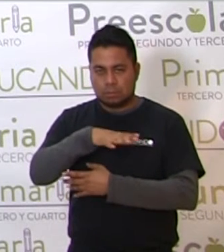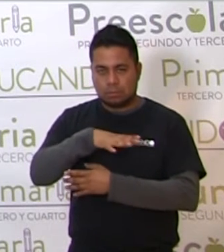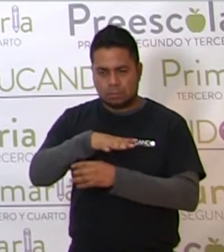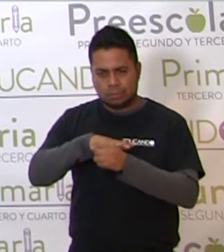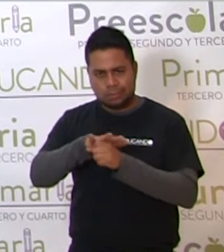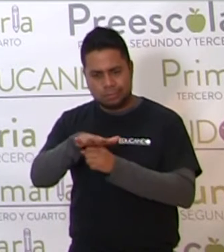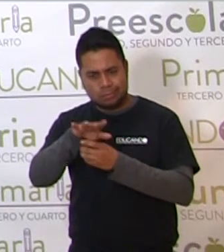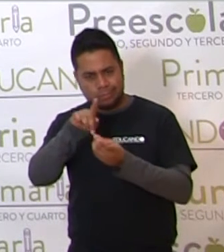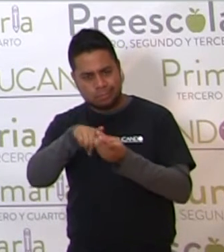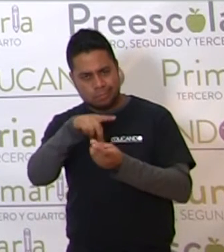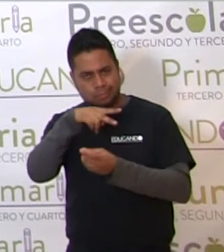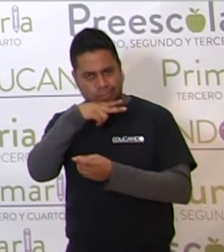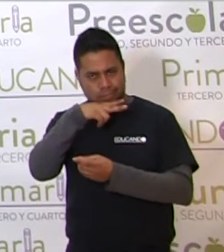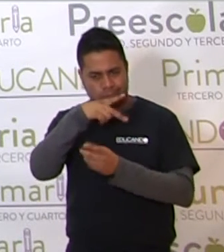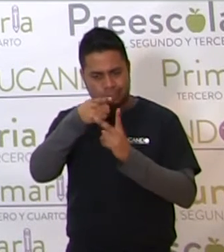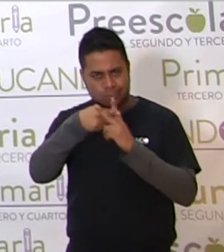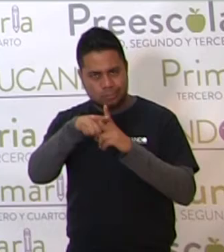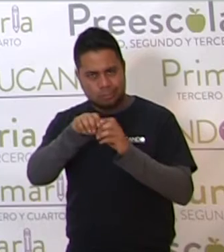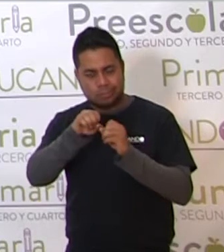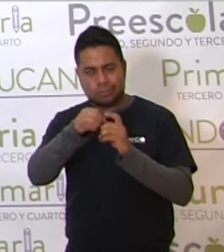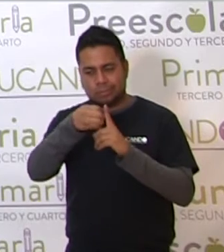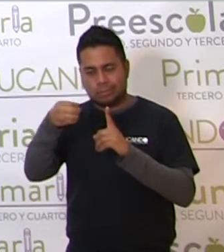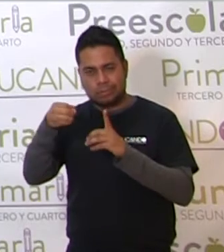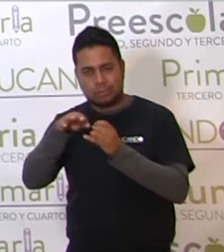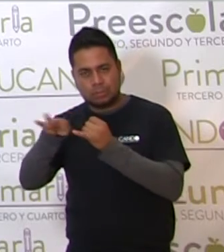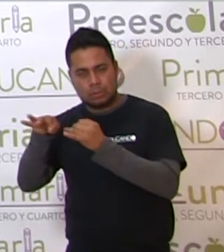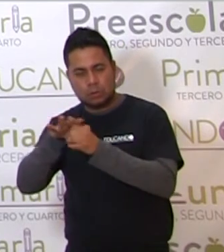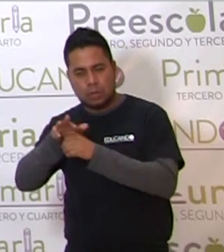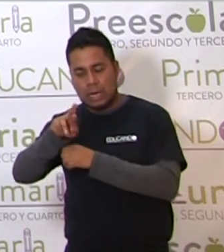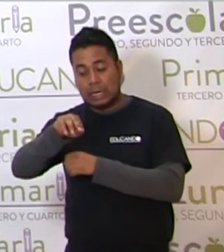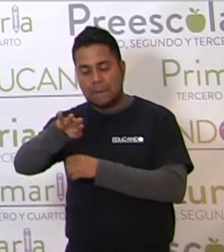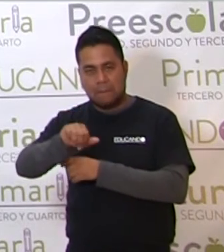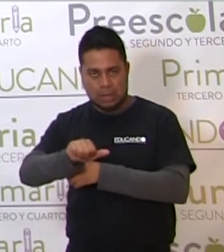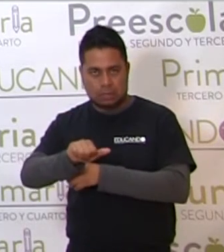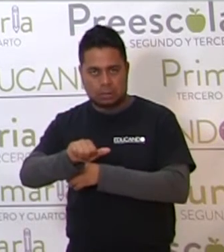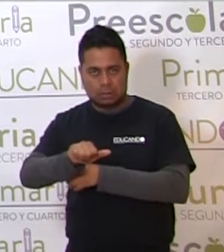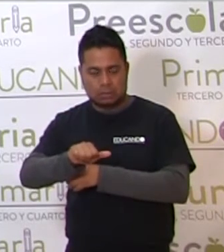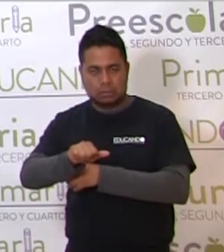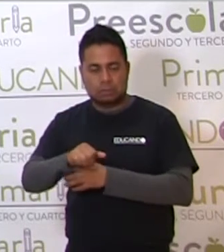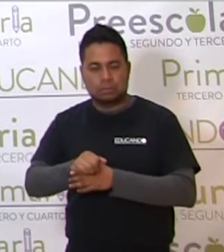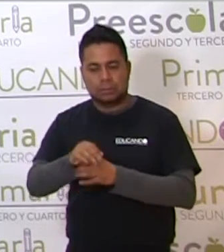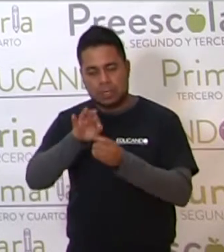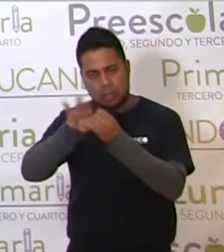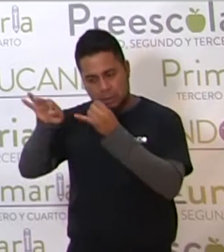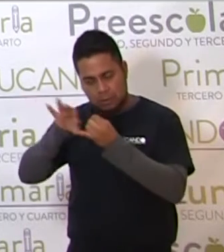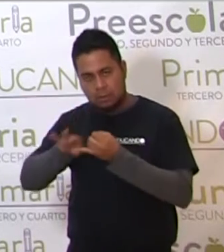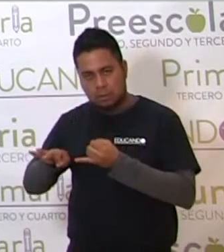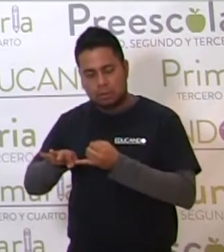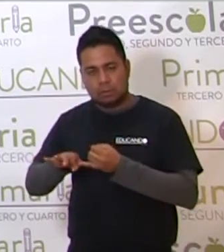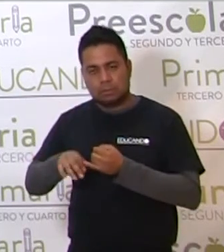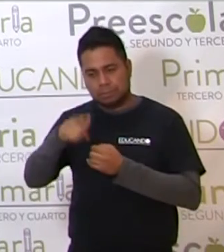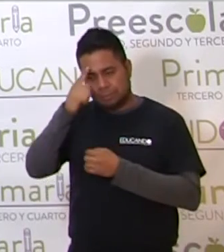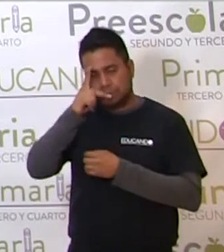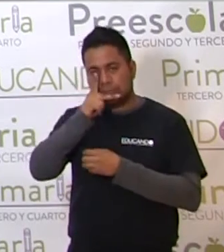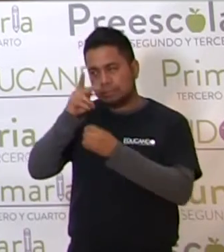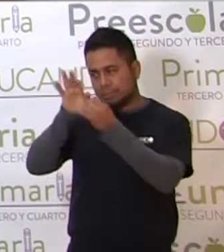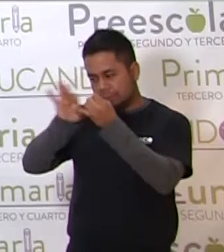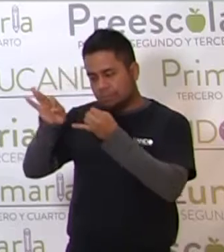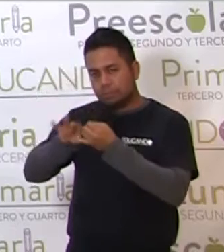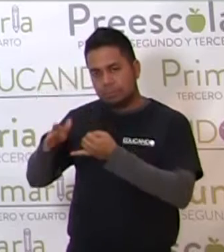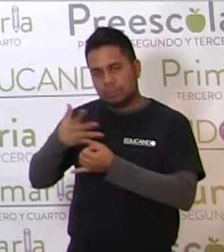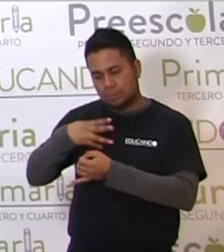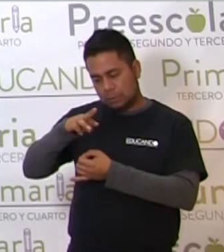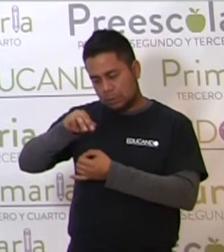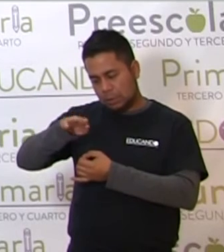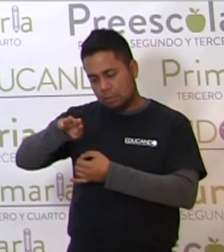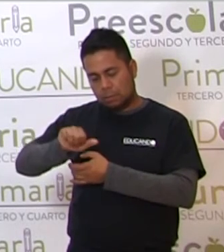qué parte del verso al inicio o al final al final muy bien la última de las palabras bien